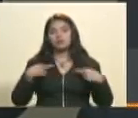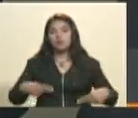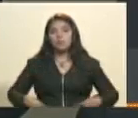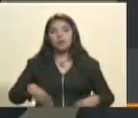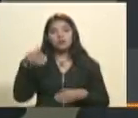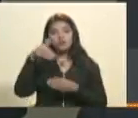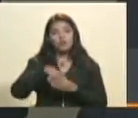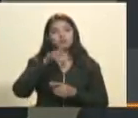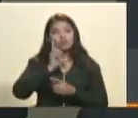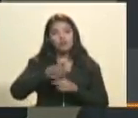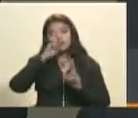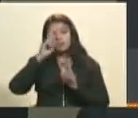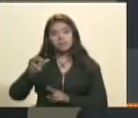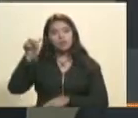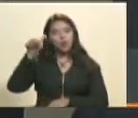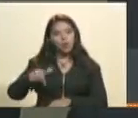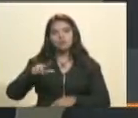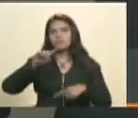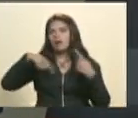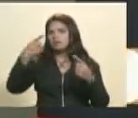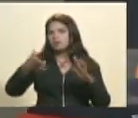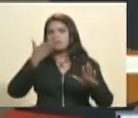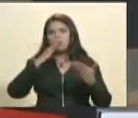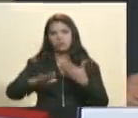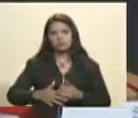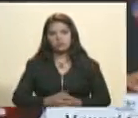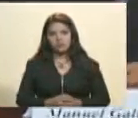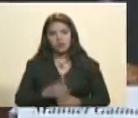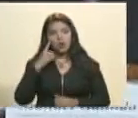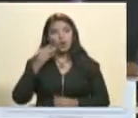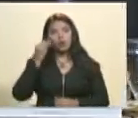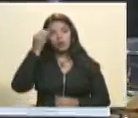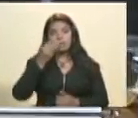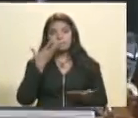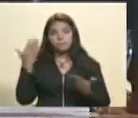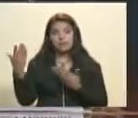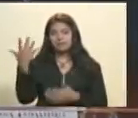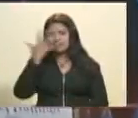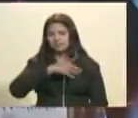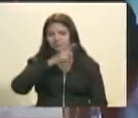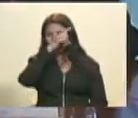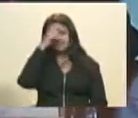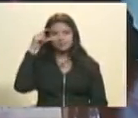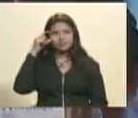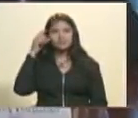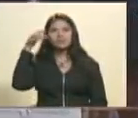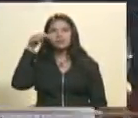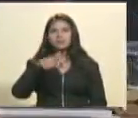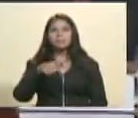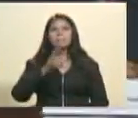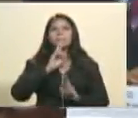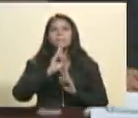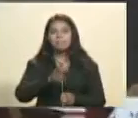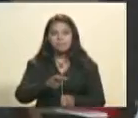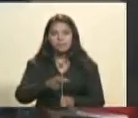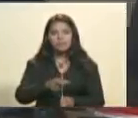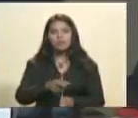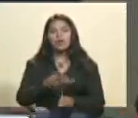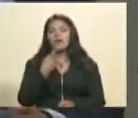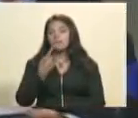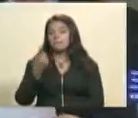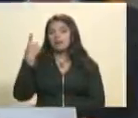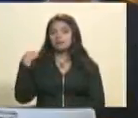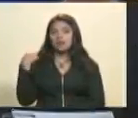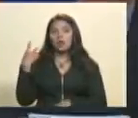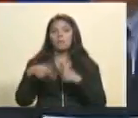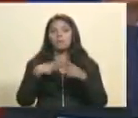debe ser respetado hoy y mañana. Bien, es la opinión del defensor del pueblo Tarek William Saab en torno a los resultados del pasado